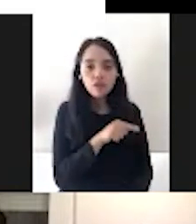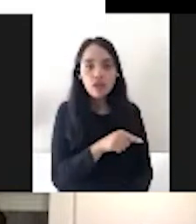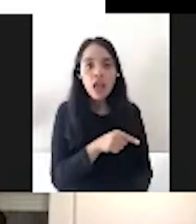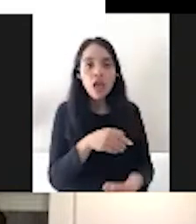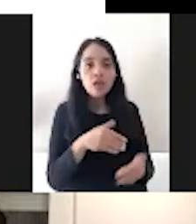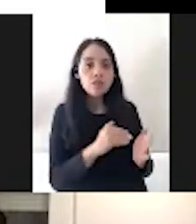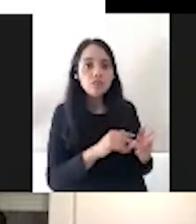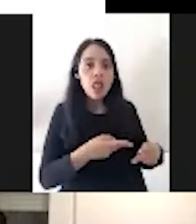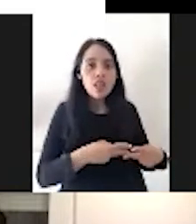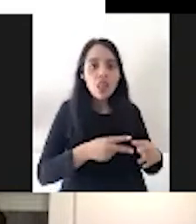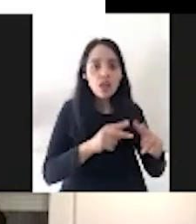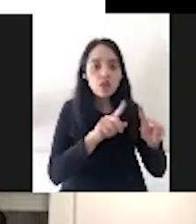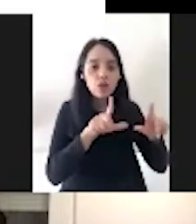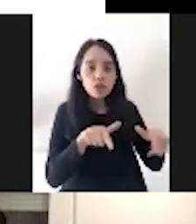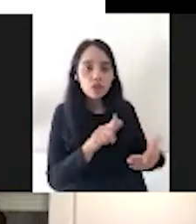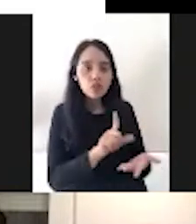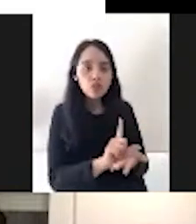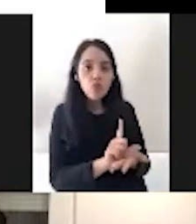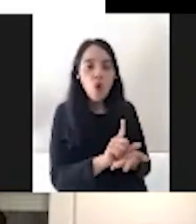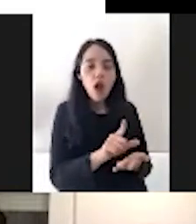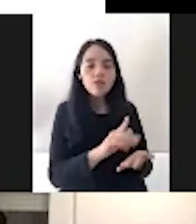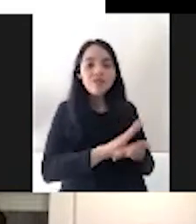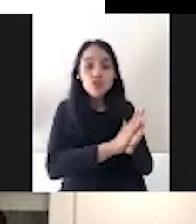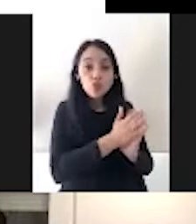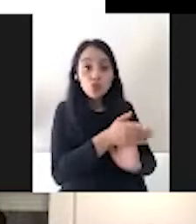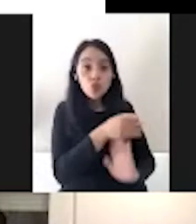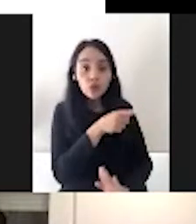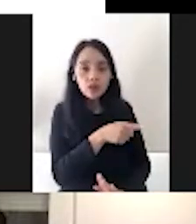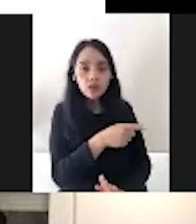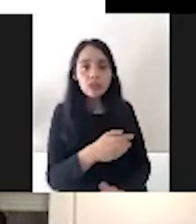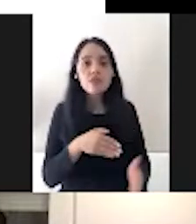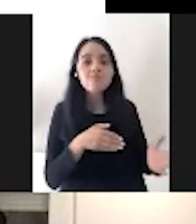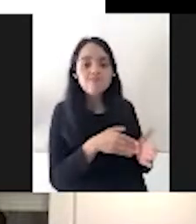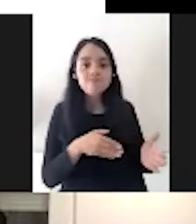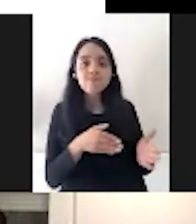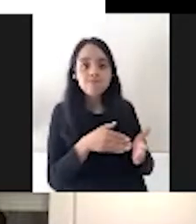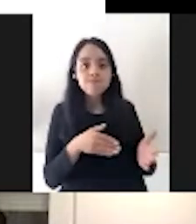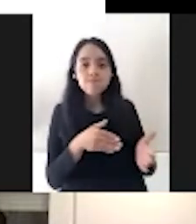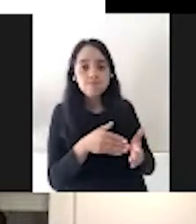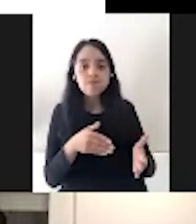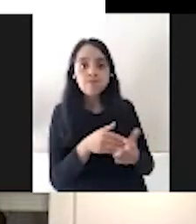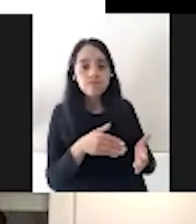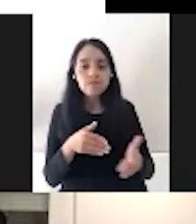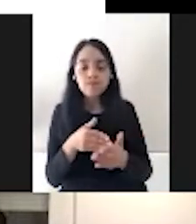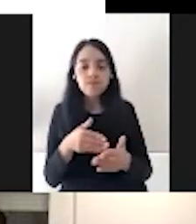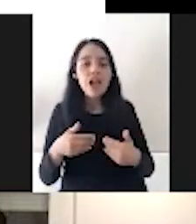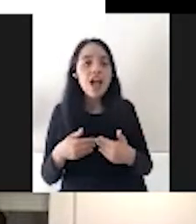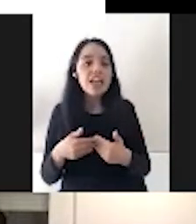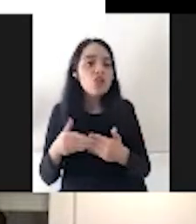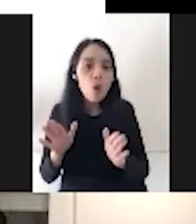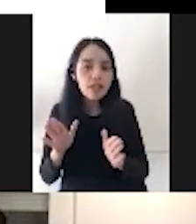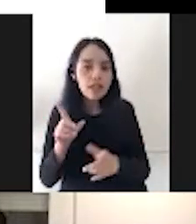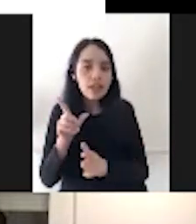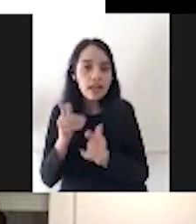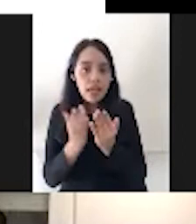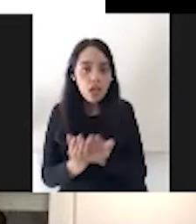todo esto tiene dificultades, tiene barreras que limitan a cualquier estudiante poder